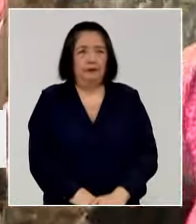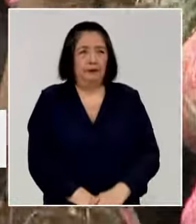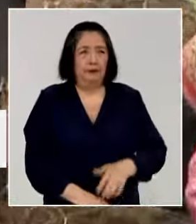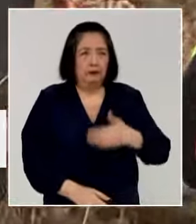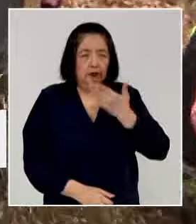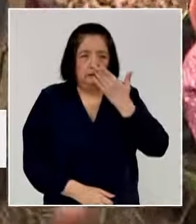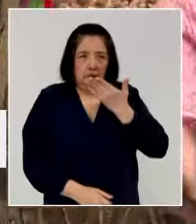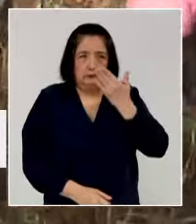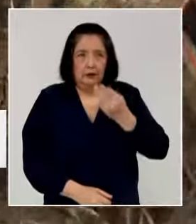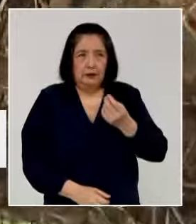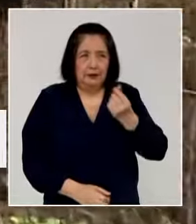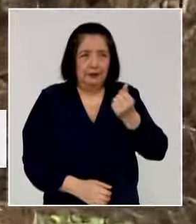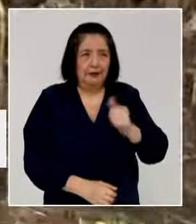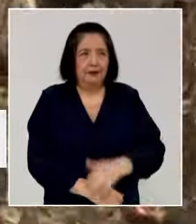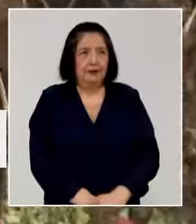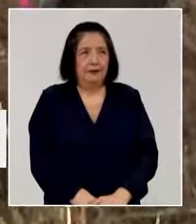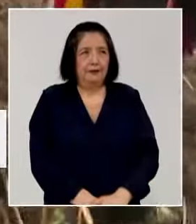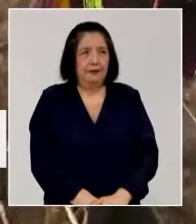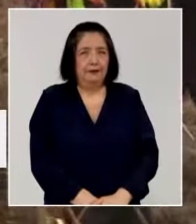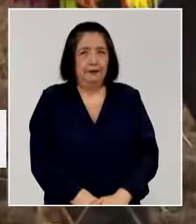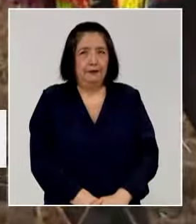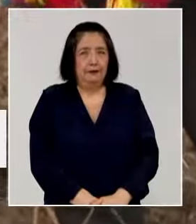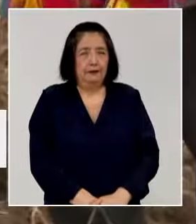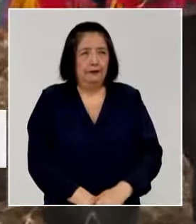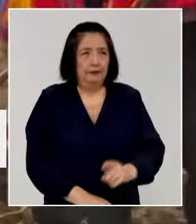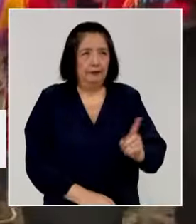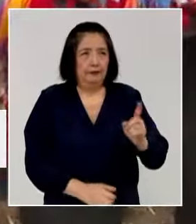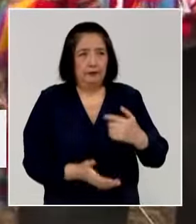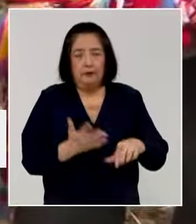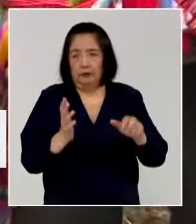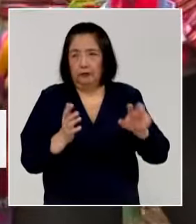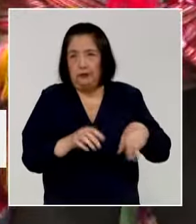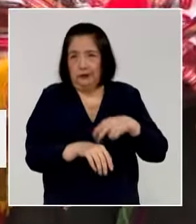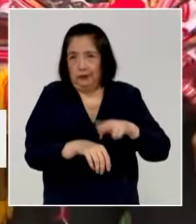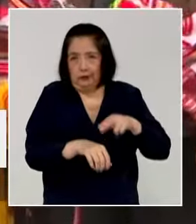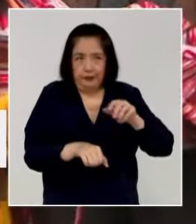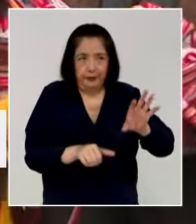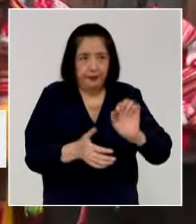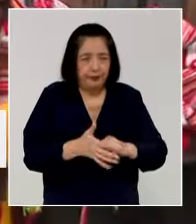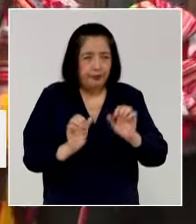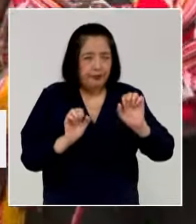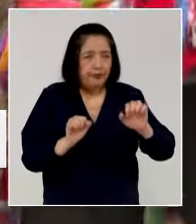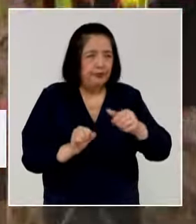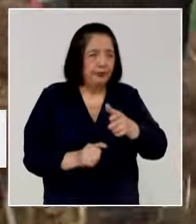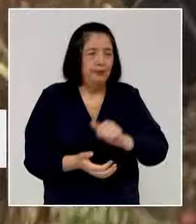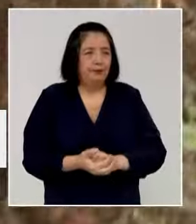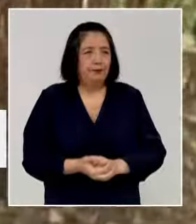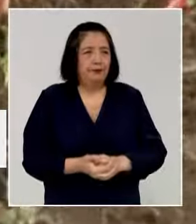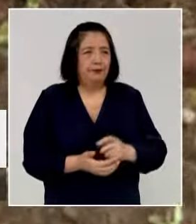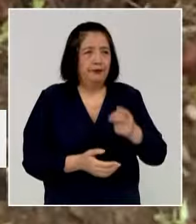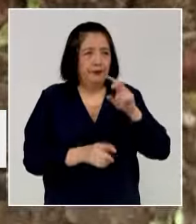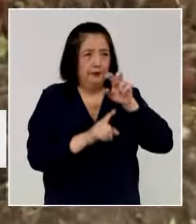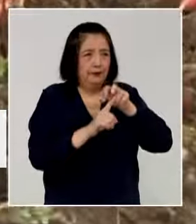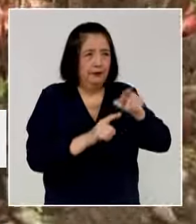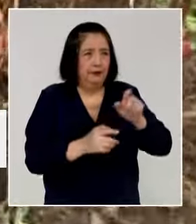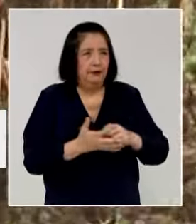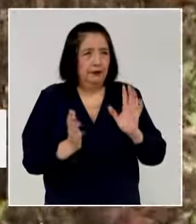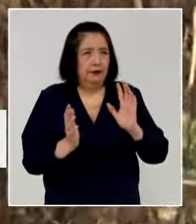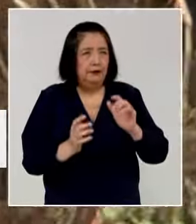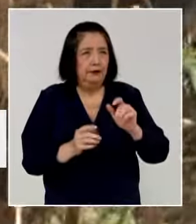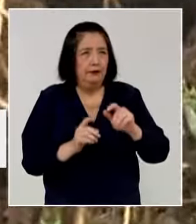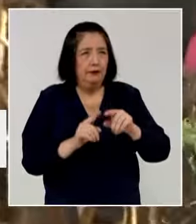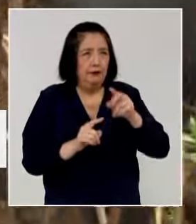a tierra todavía, ¿no? Sí. Fresquitas, son orgánicas, ecológicas, bien conservadas. Mira, acá se partió una de